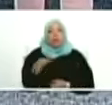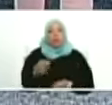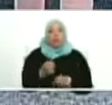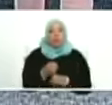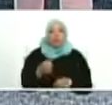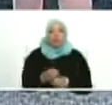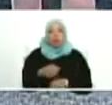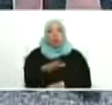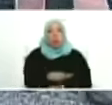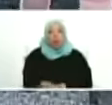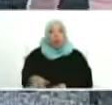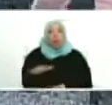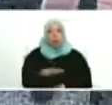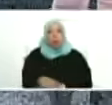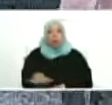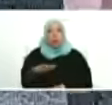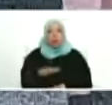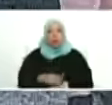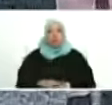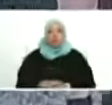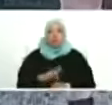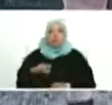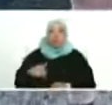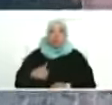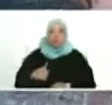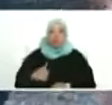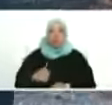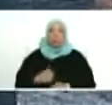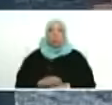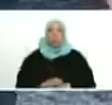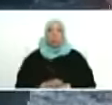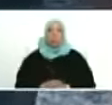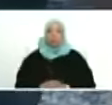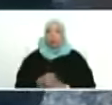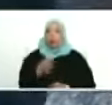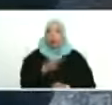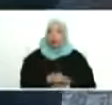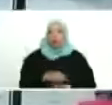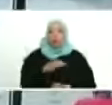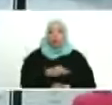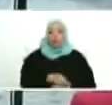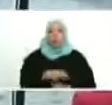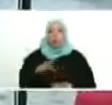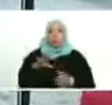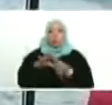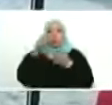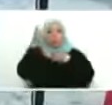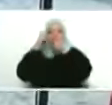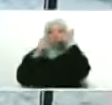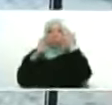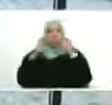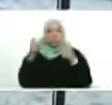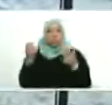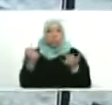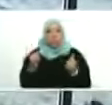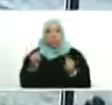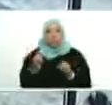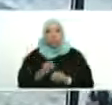la plaza, nuestra plaza socialista Hugo Rafael Chávez Fría.